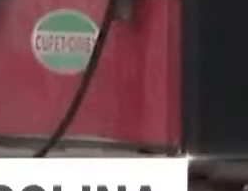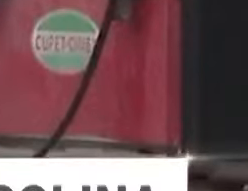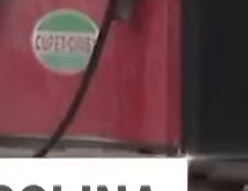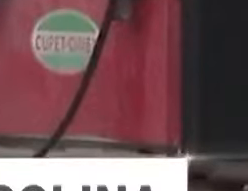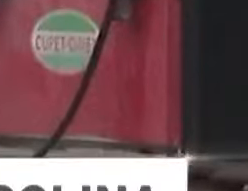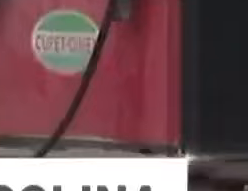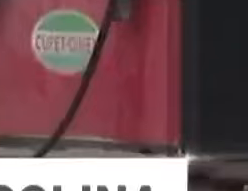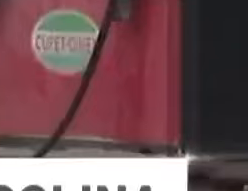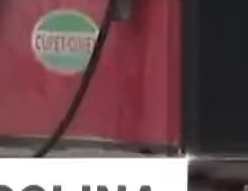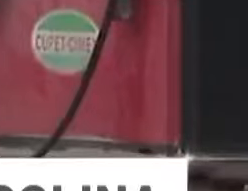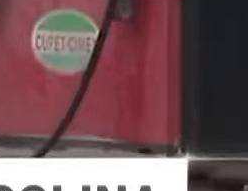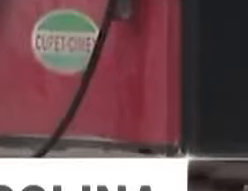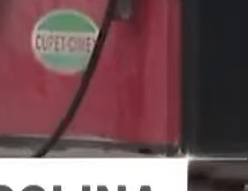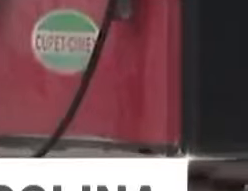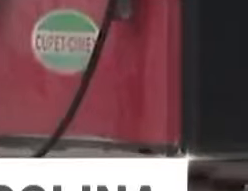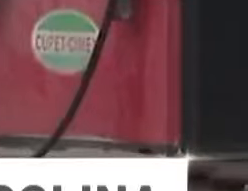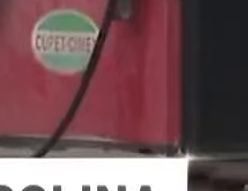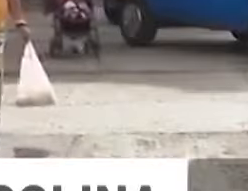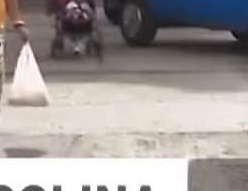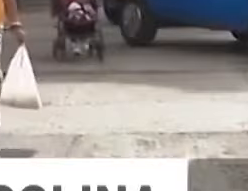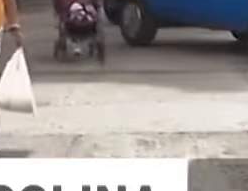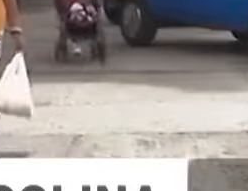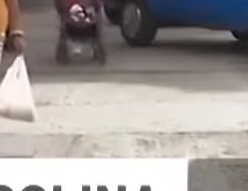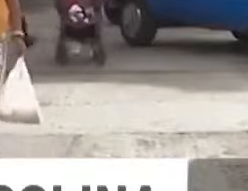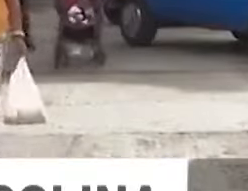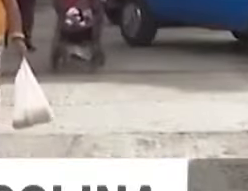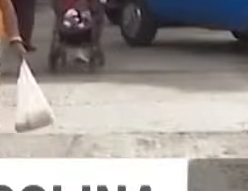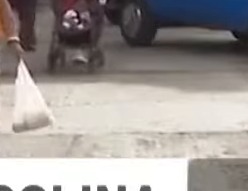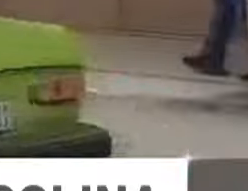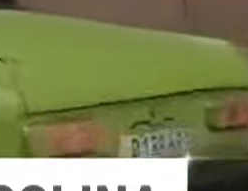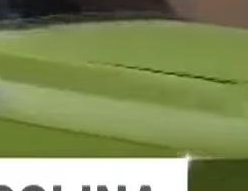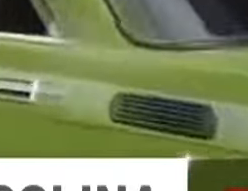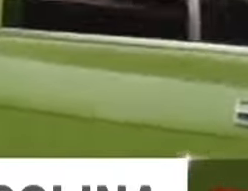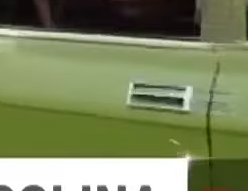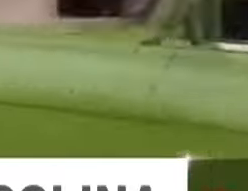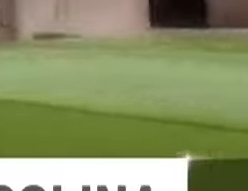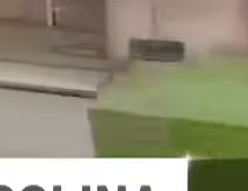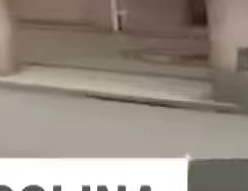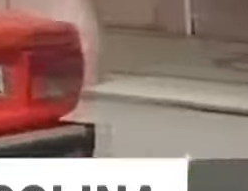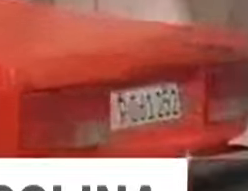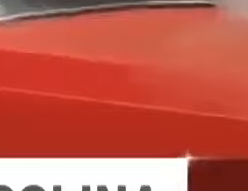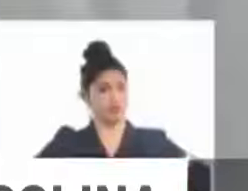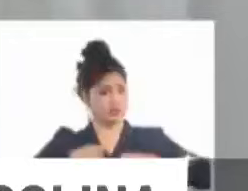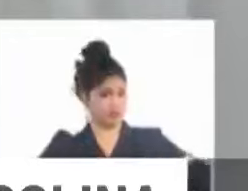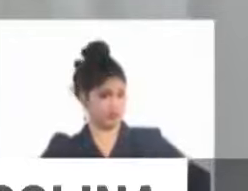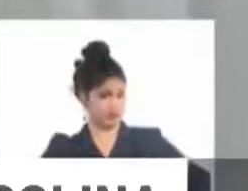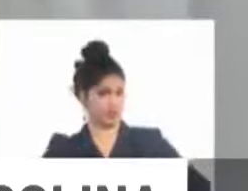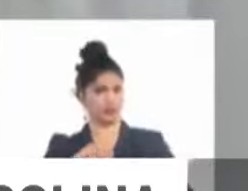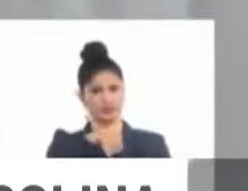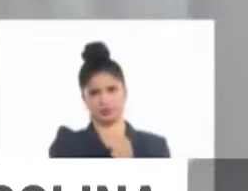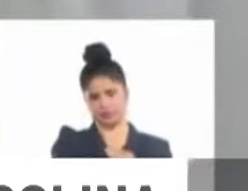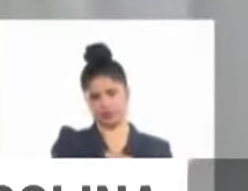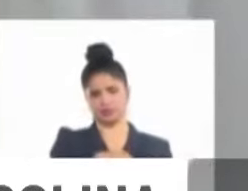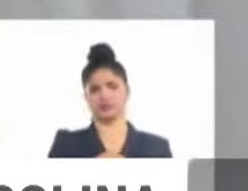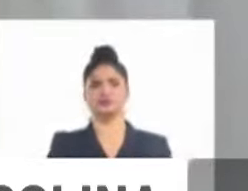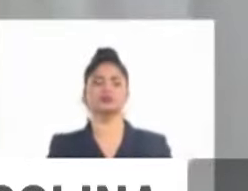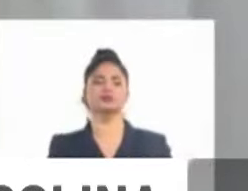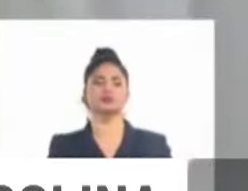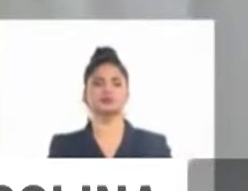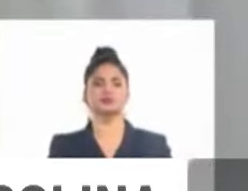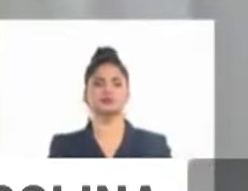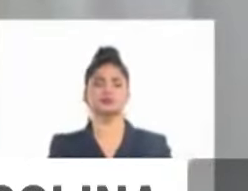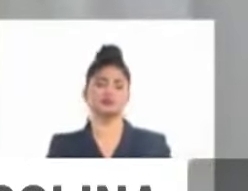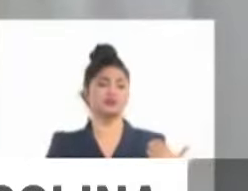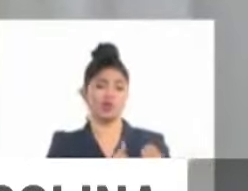incrementar a las familias cubanas el precio de la gasolina, la subida más grande en la historia. La ocurrencia de un incidente